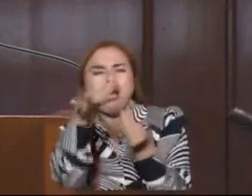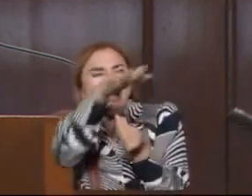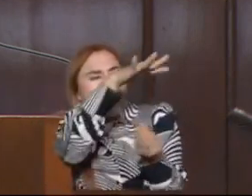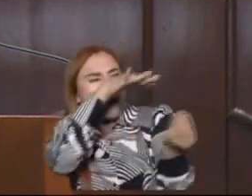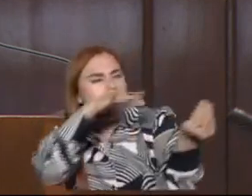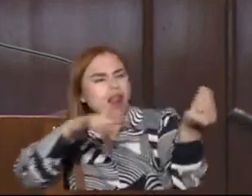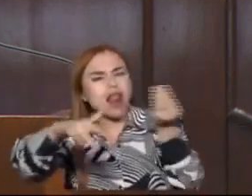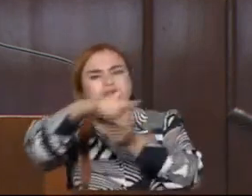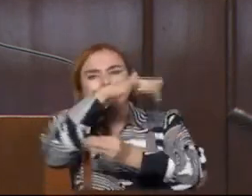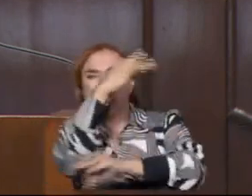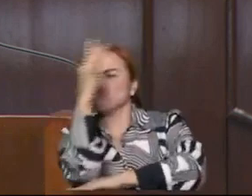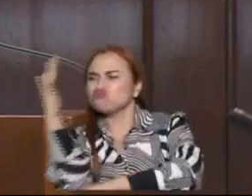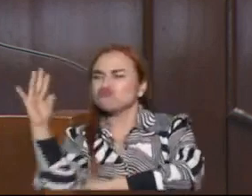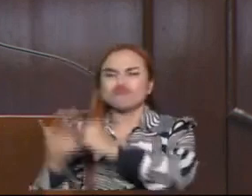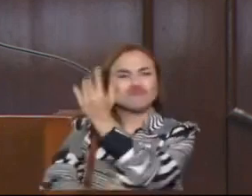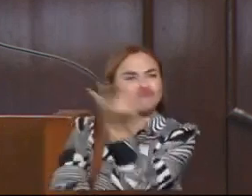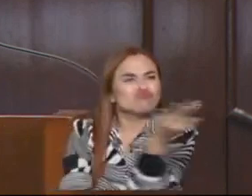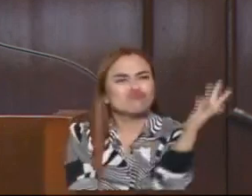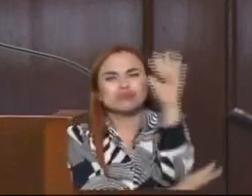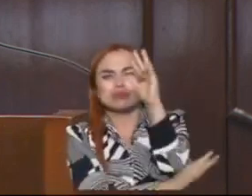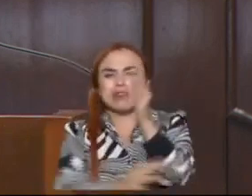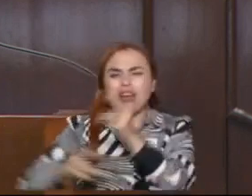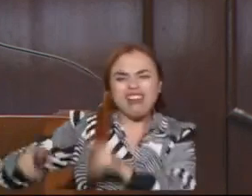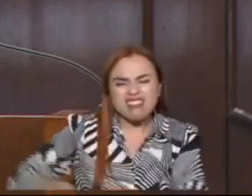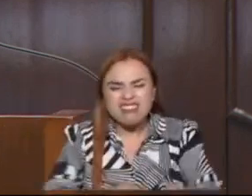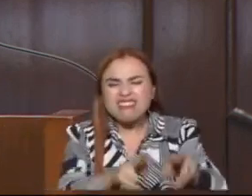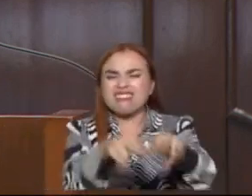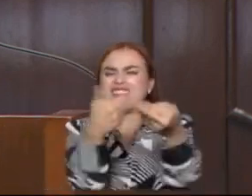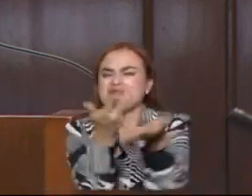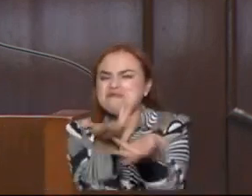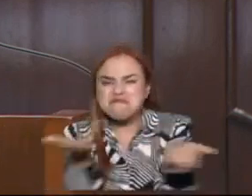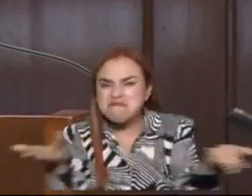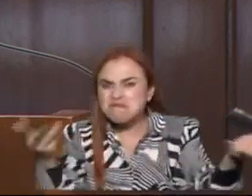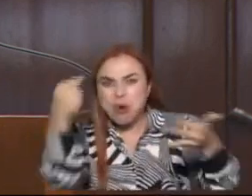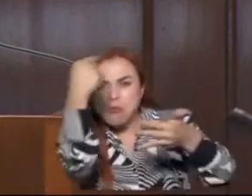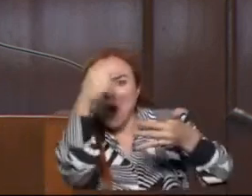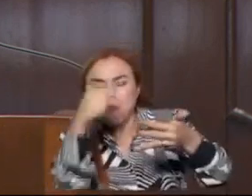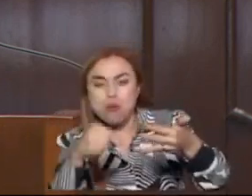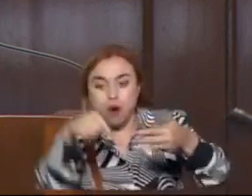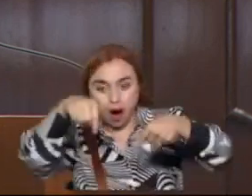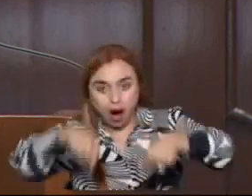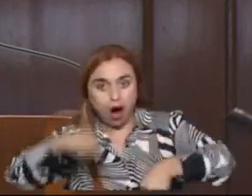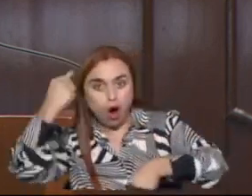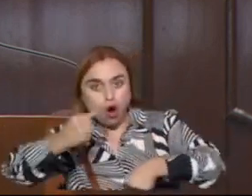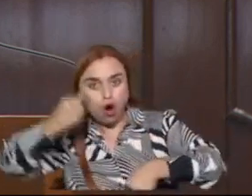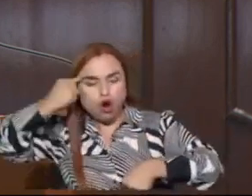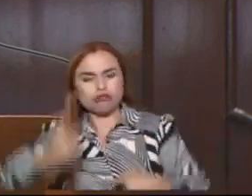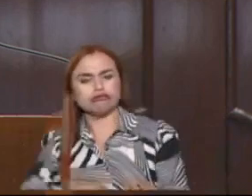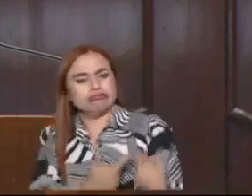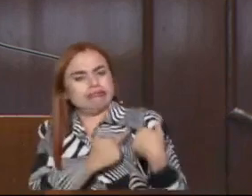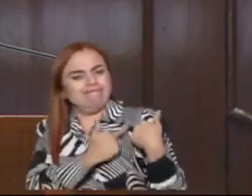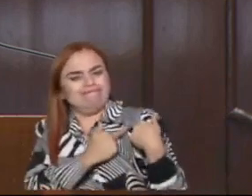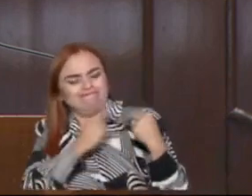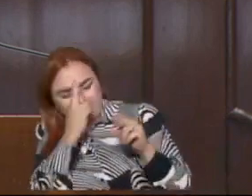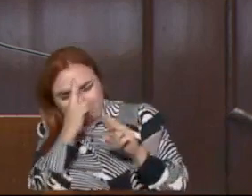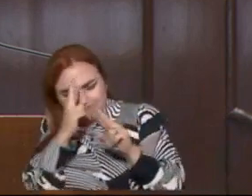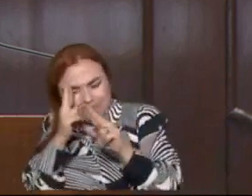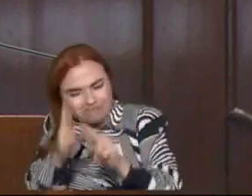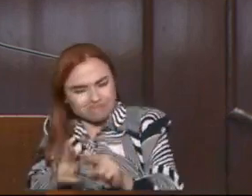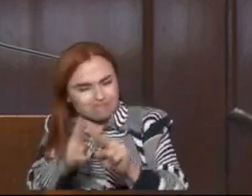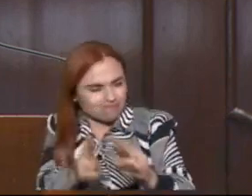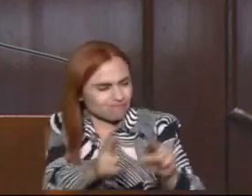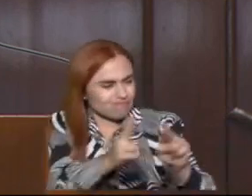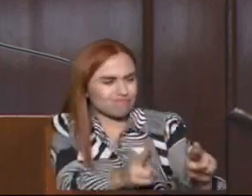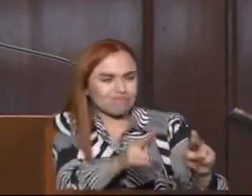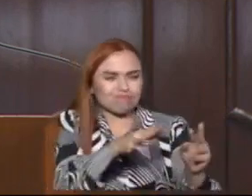cumple el compromiso del país con la protección de la biodiversidad del planeta. Sobre este